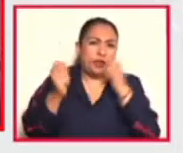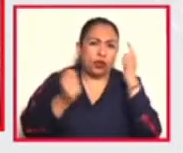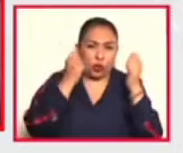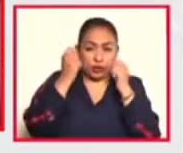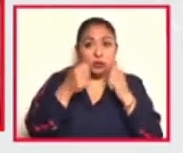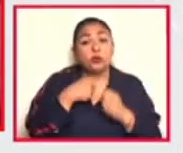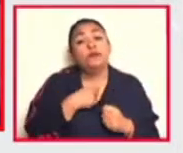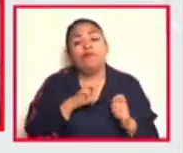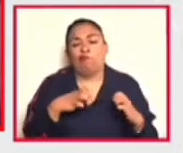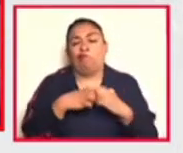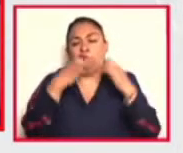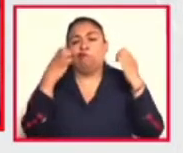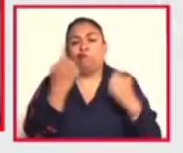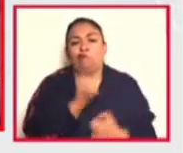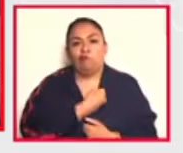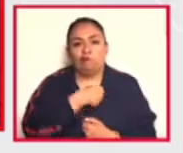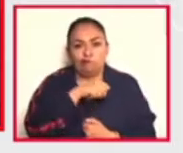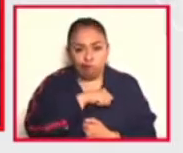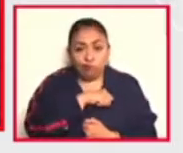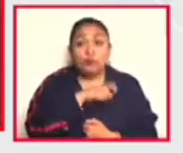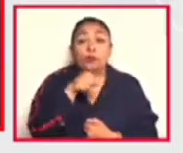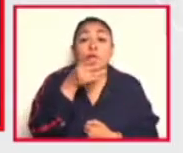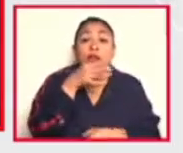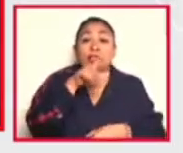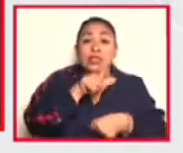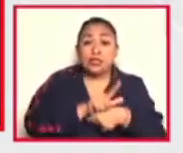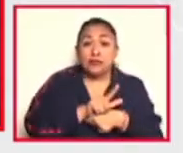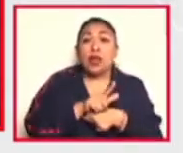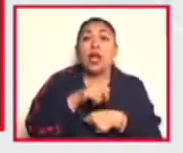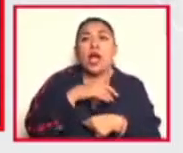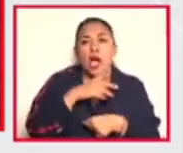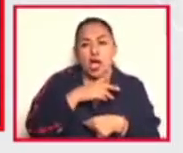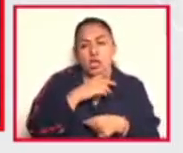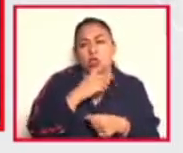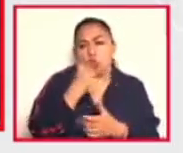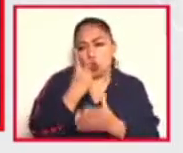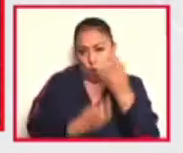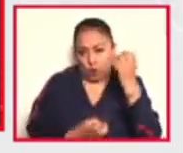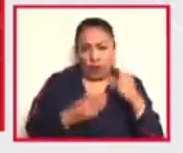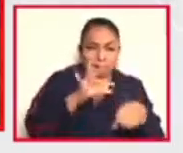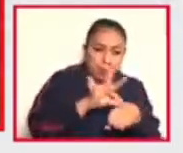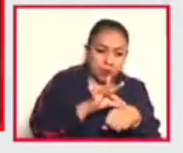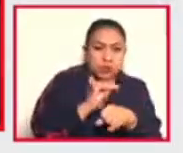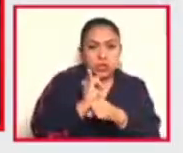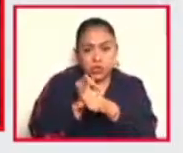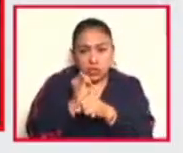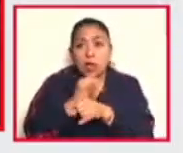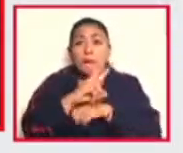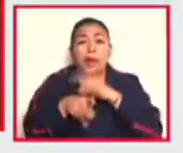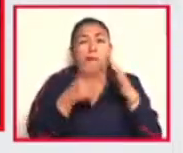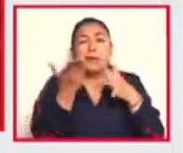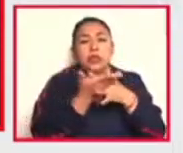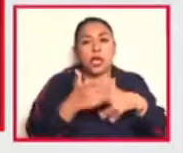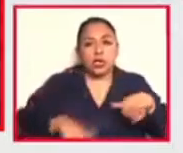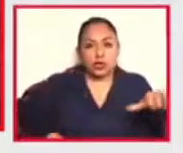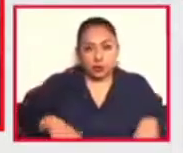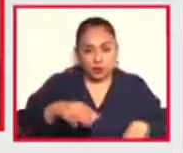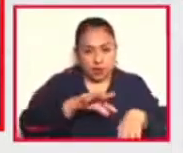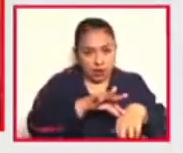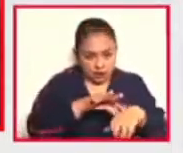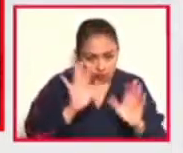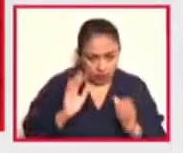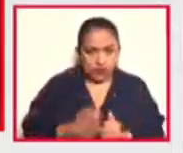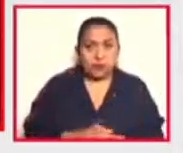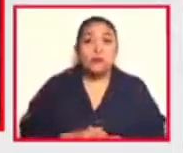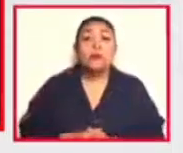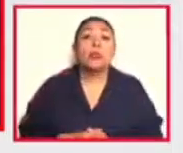contingencia sanitaria, el festival se desarrollará de forma híbrida. Solo se podrán asistir a la mitad de actividades de manera presencial. Todas